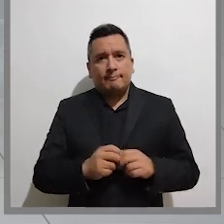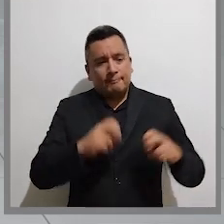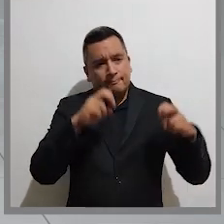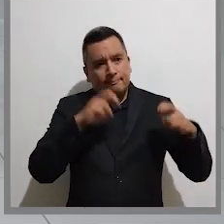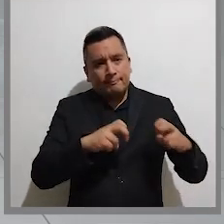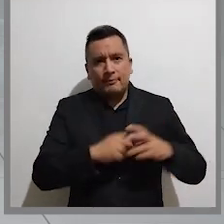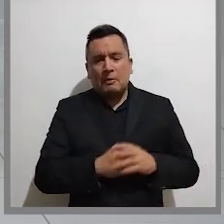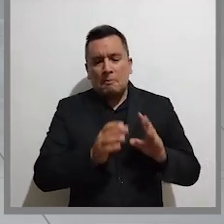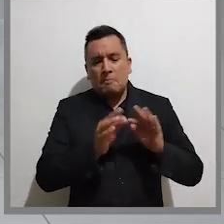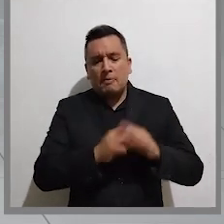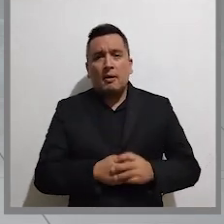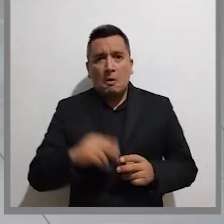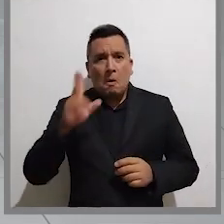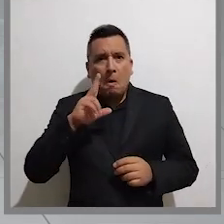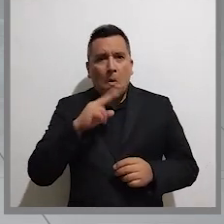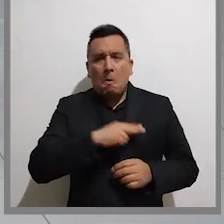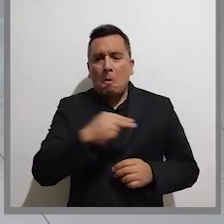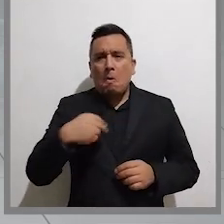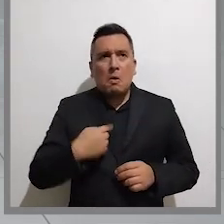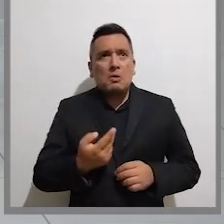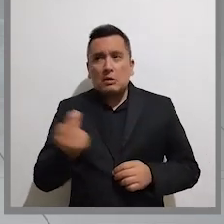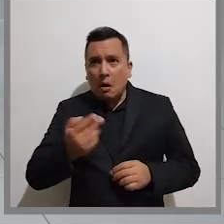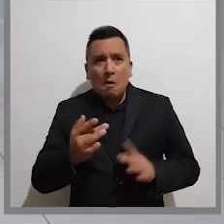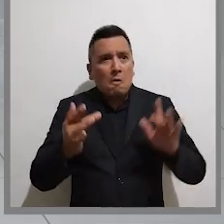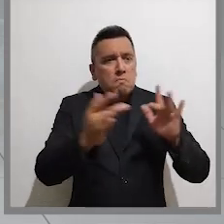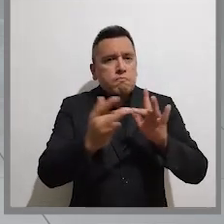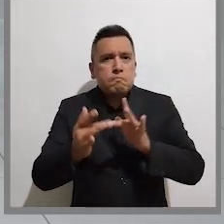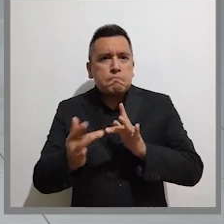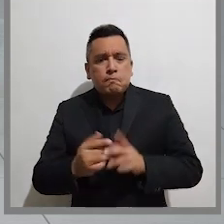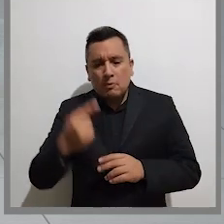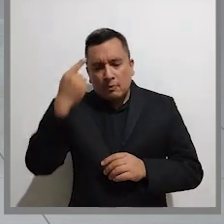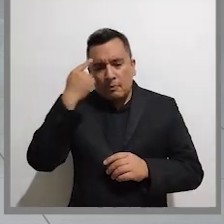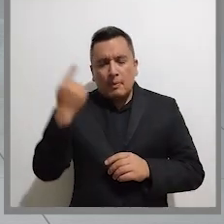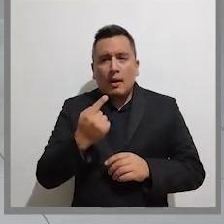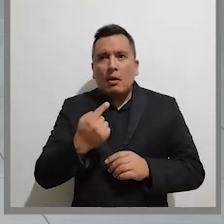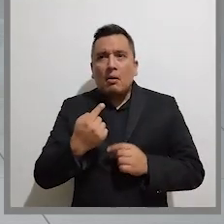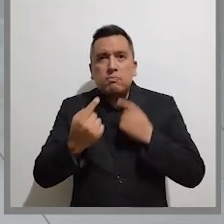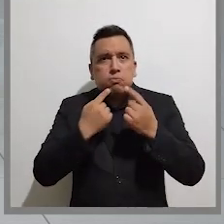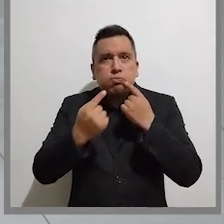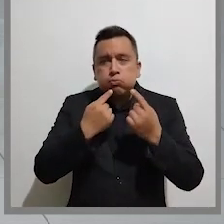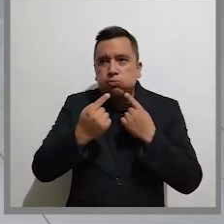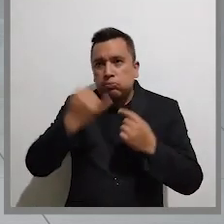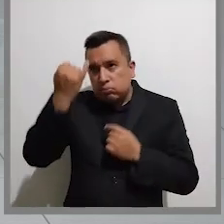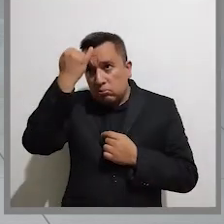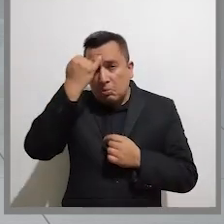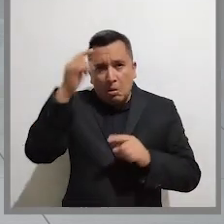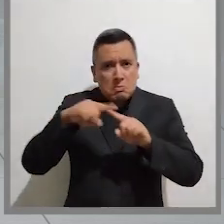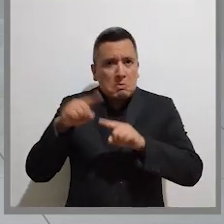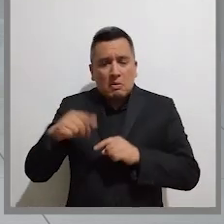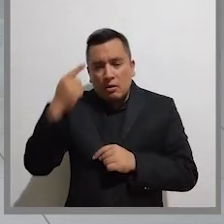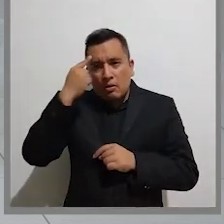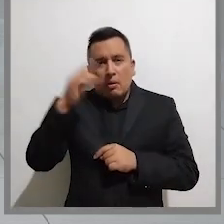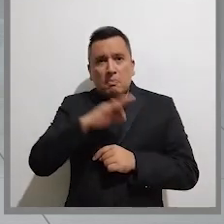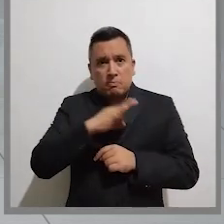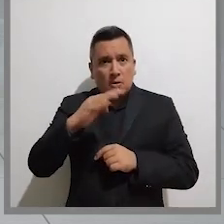licenciada Michelle es la necesidad de crear redes para tener estrategias y así poder desde varios